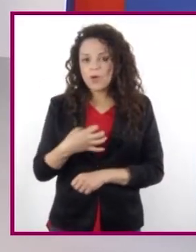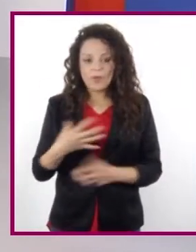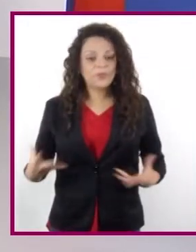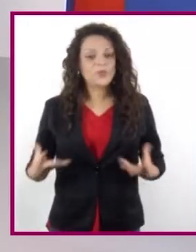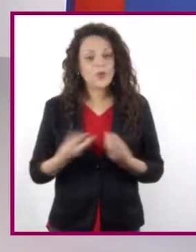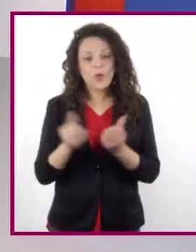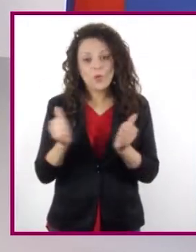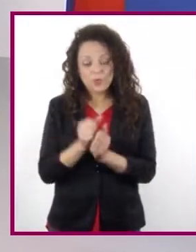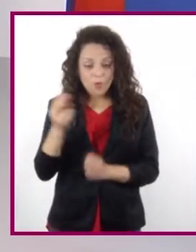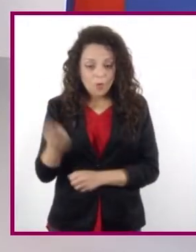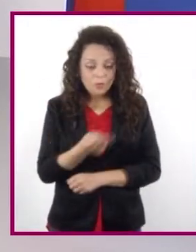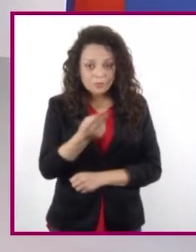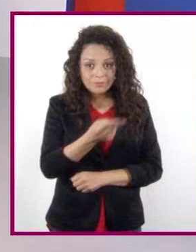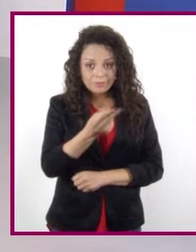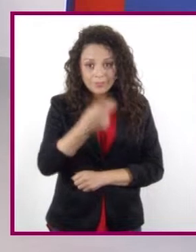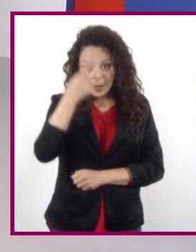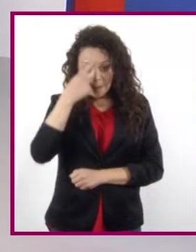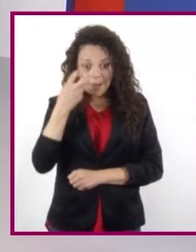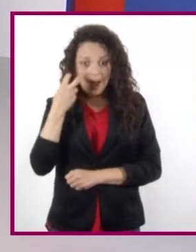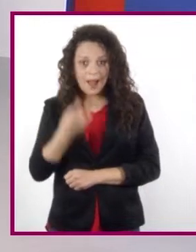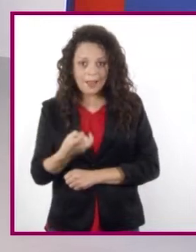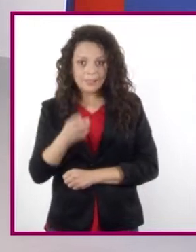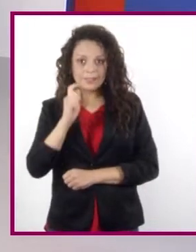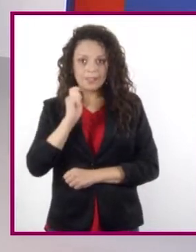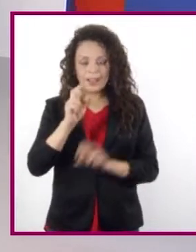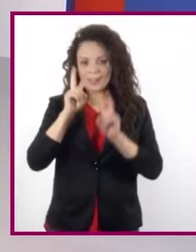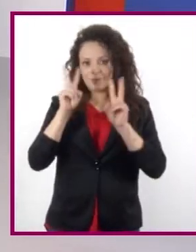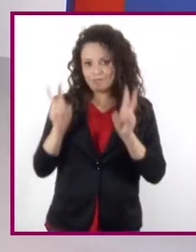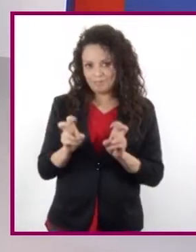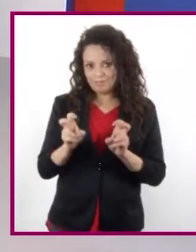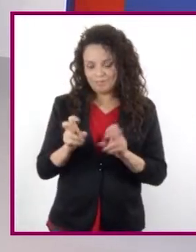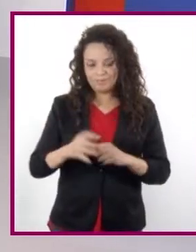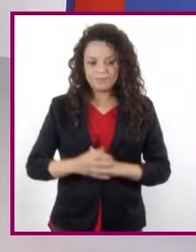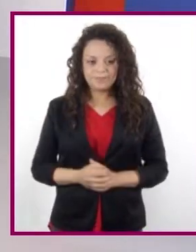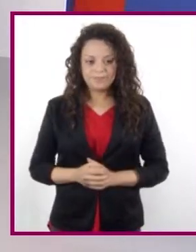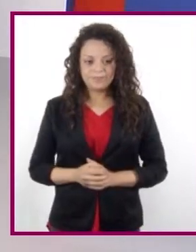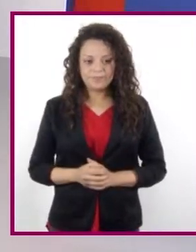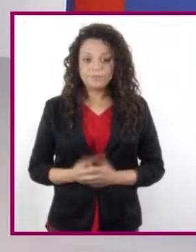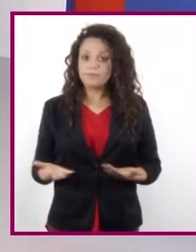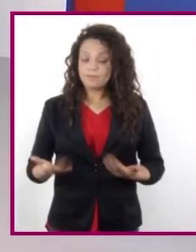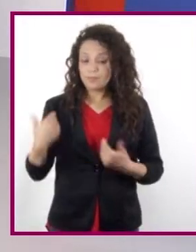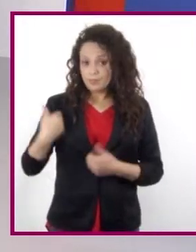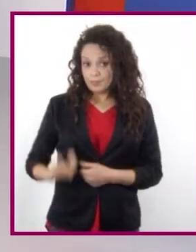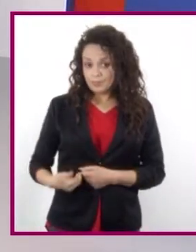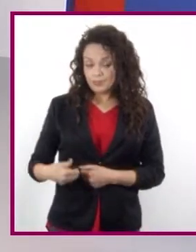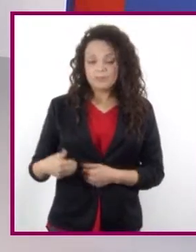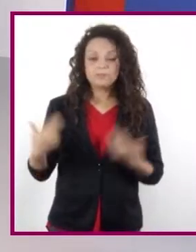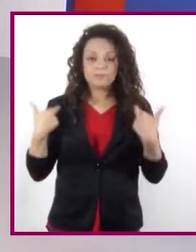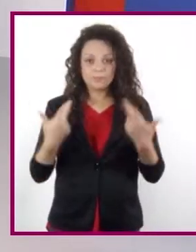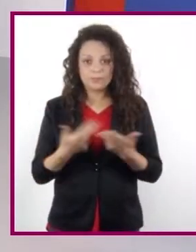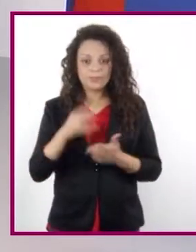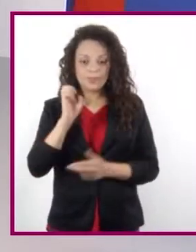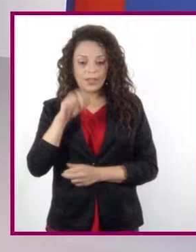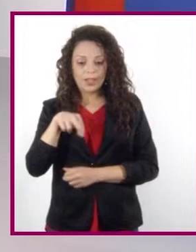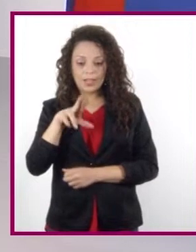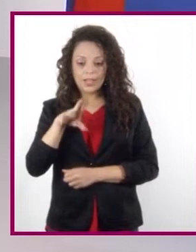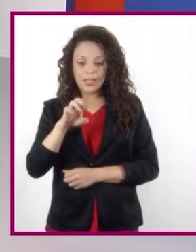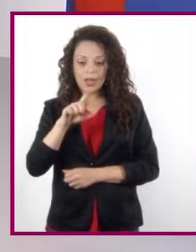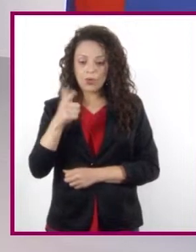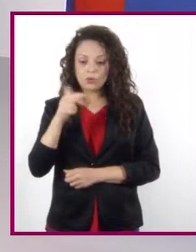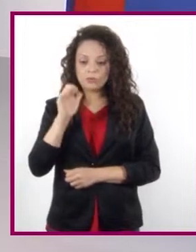y acompañarlos en esta asignatura. Y yo soy el profesor Enrique Guzmán. También los acompañaré en esta